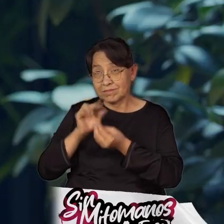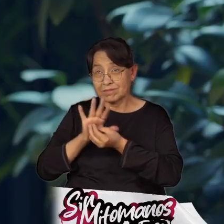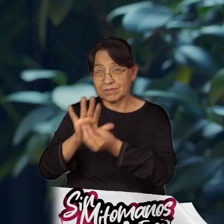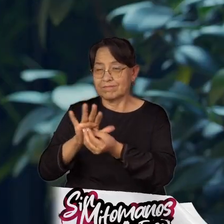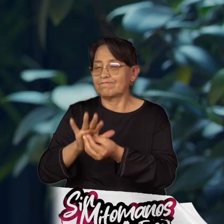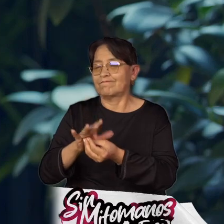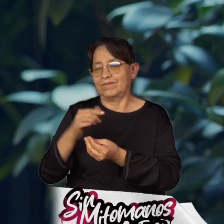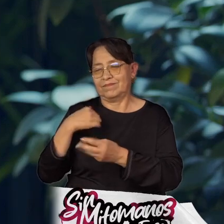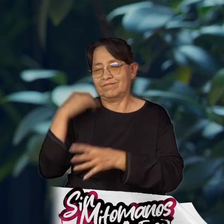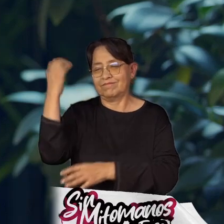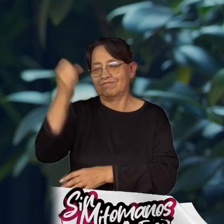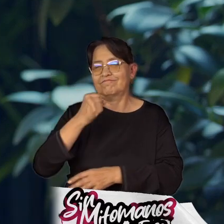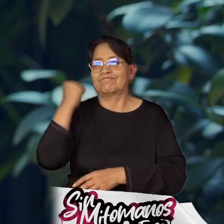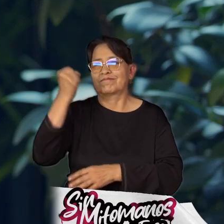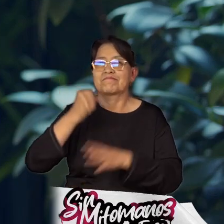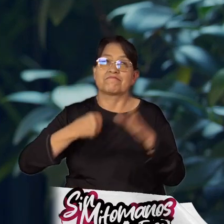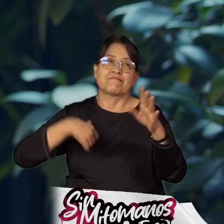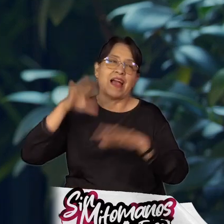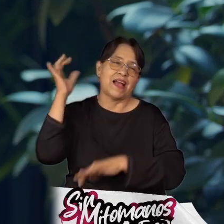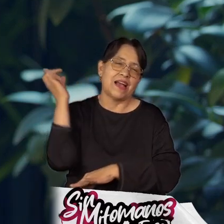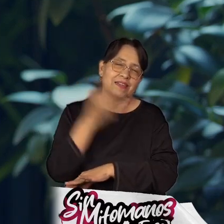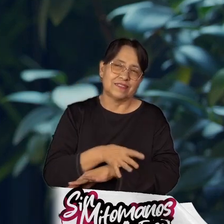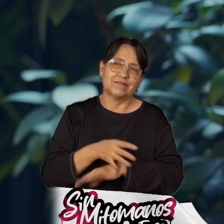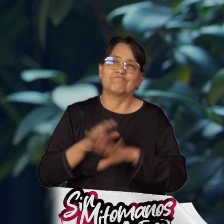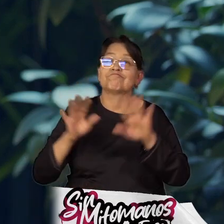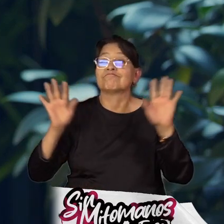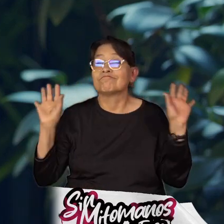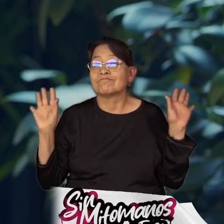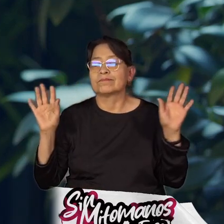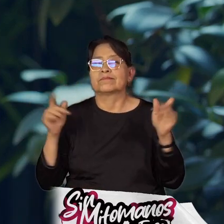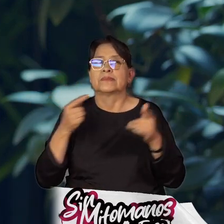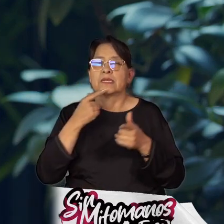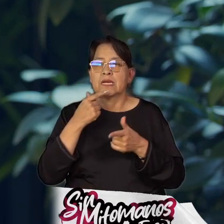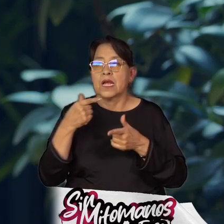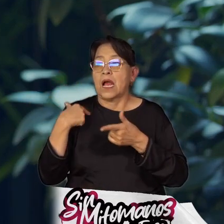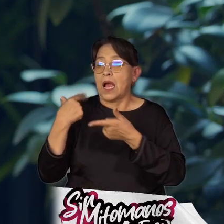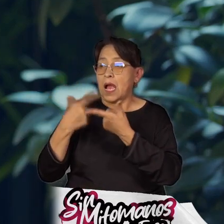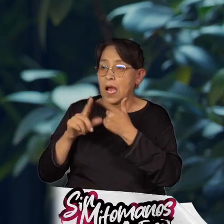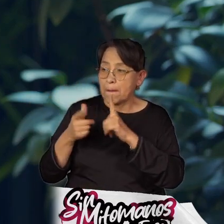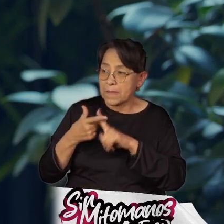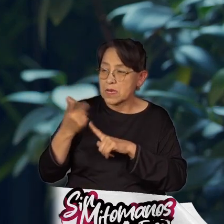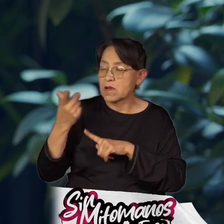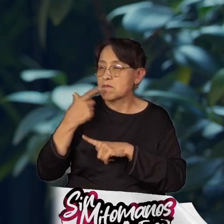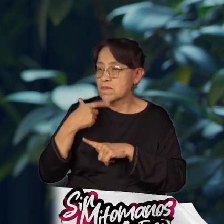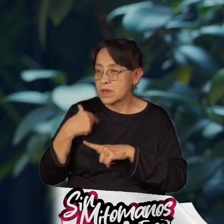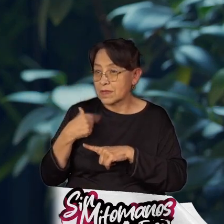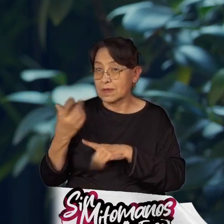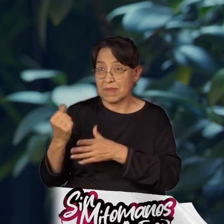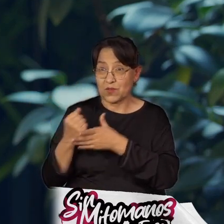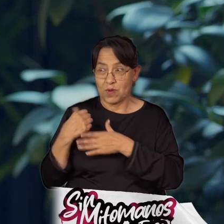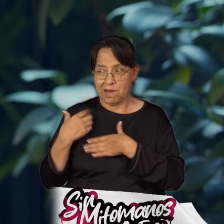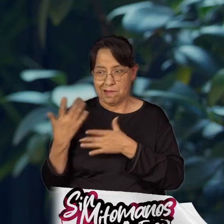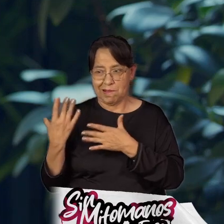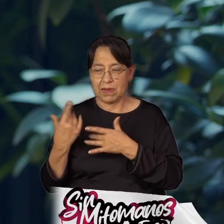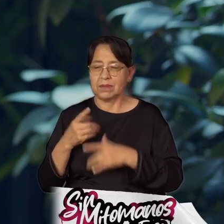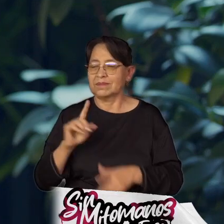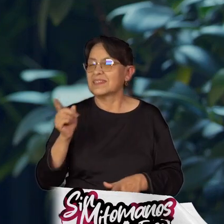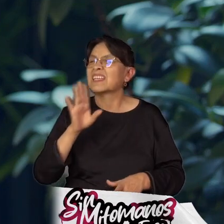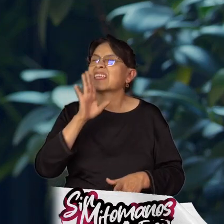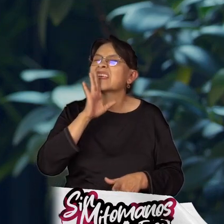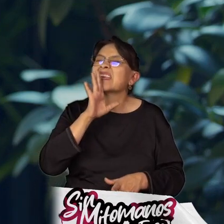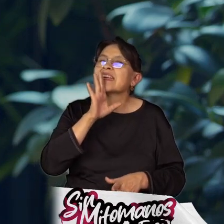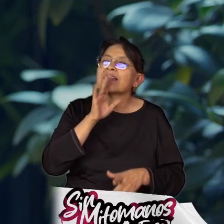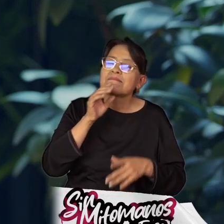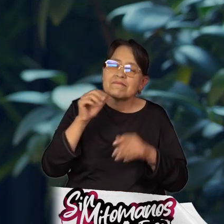no por el amigo que está con nosotros, ni por la posición o por lo que me pueda llover. No,